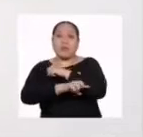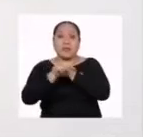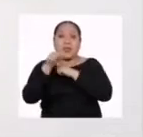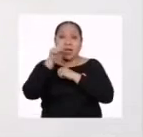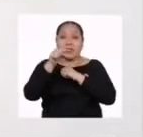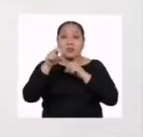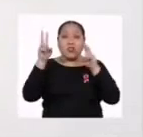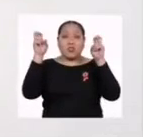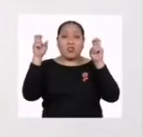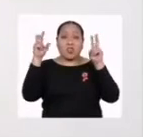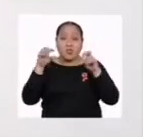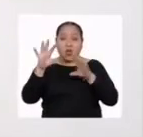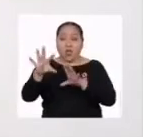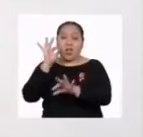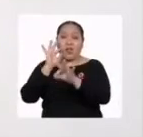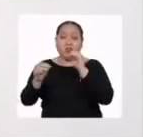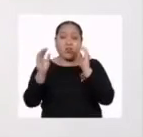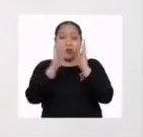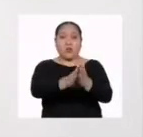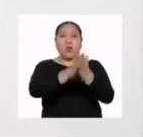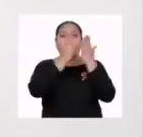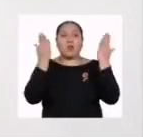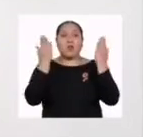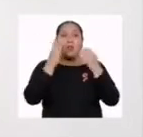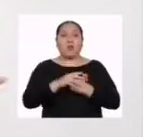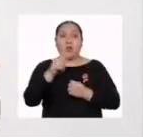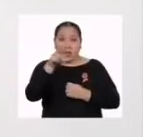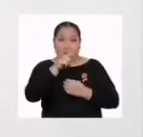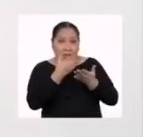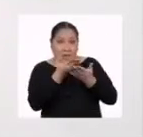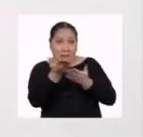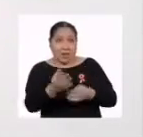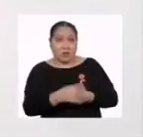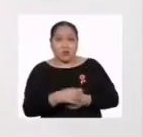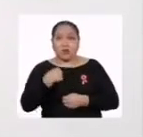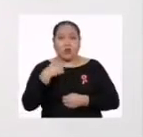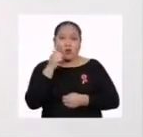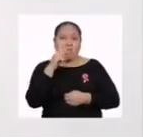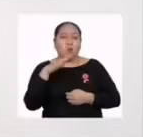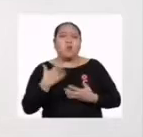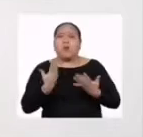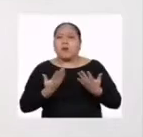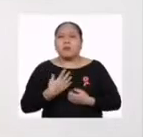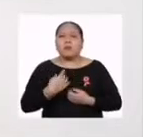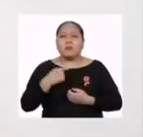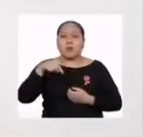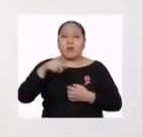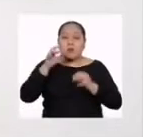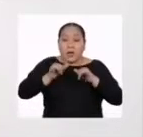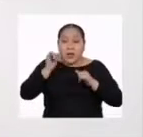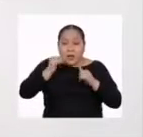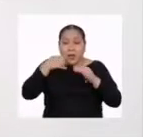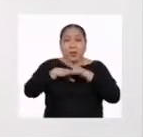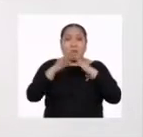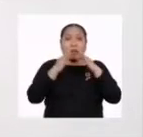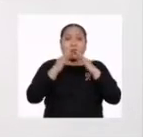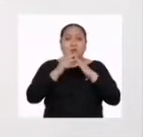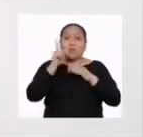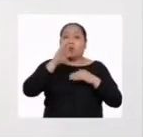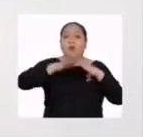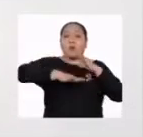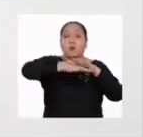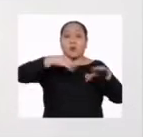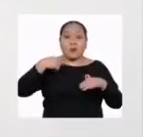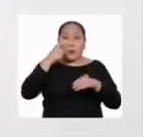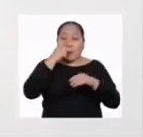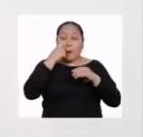algunos titulares que encontramos en los periódicos. Léelos, que yo no puedo. Por la cuarentena no he podido salir a ajustarme